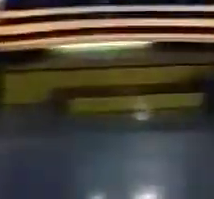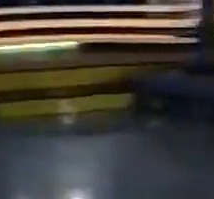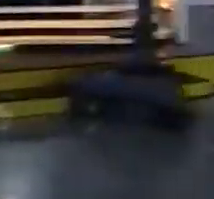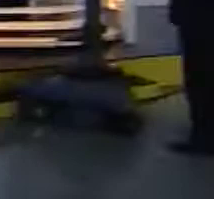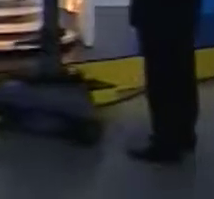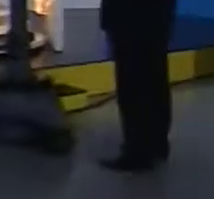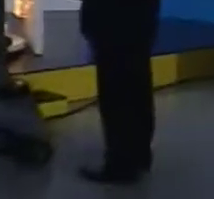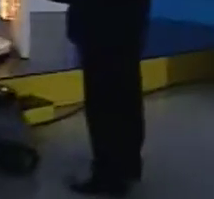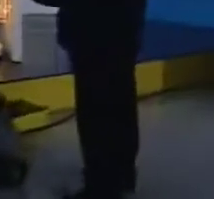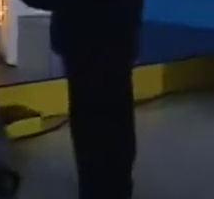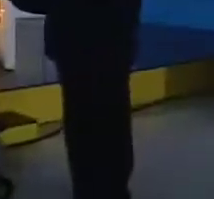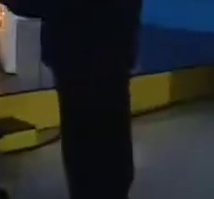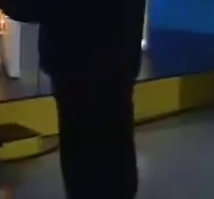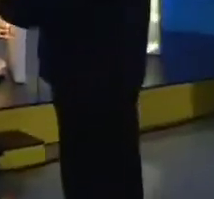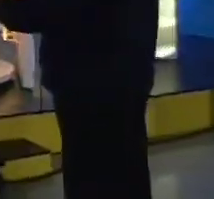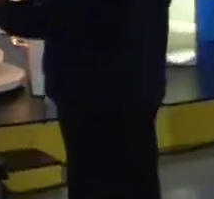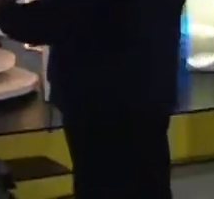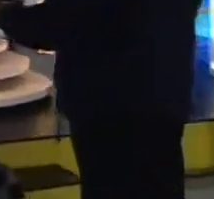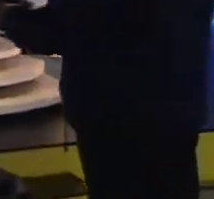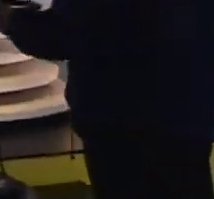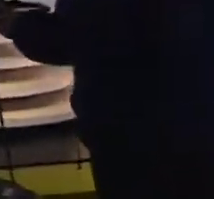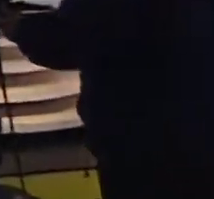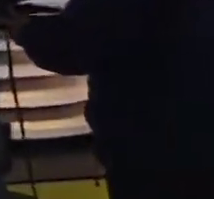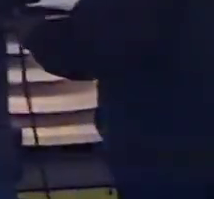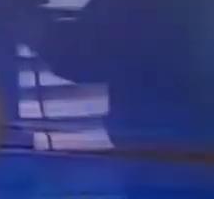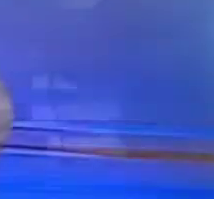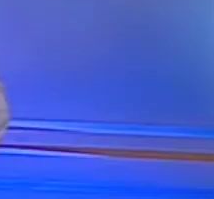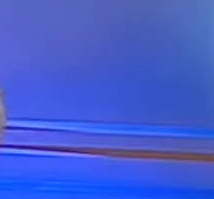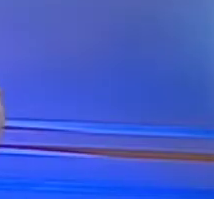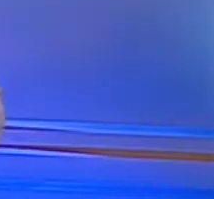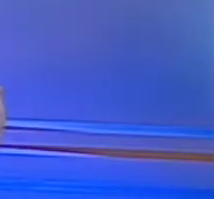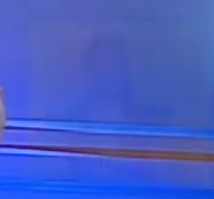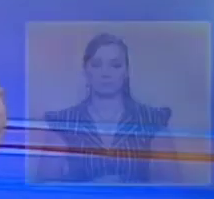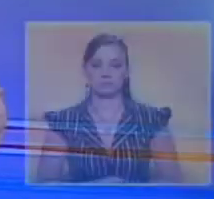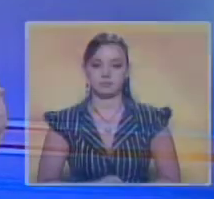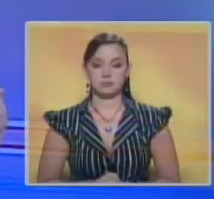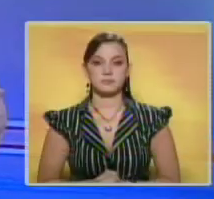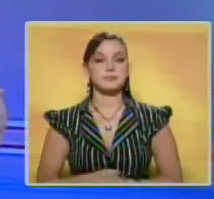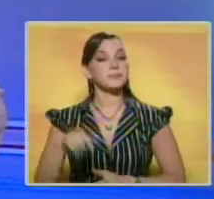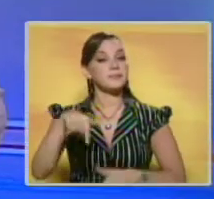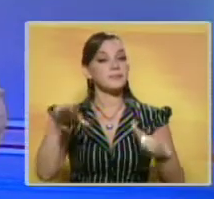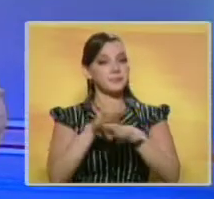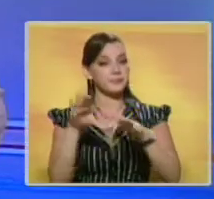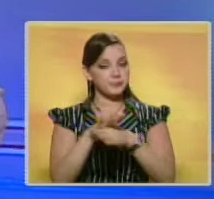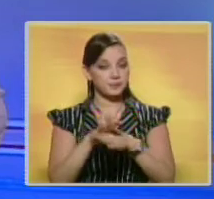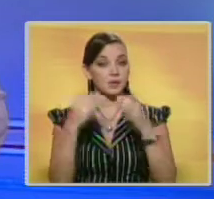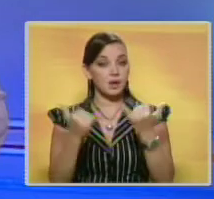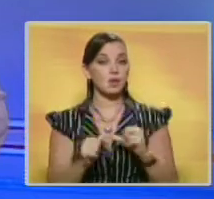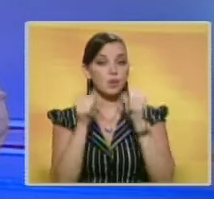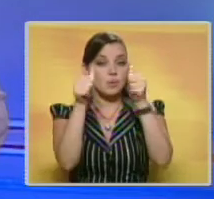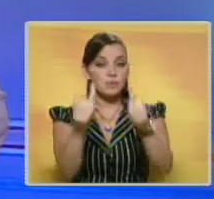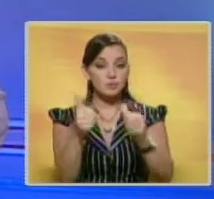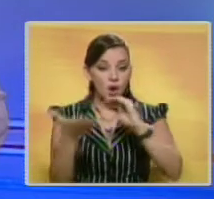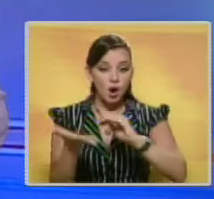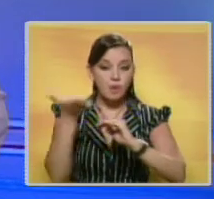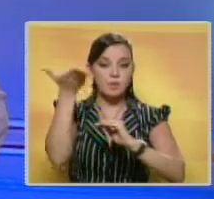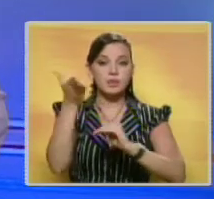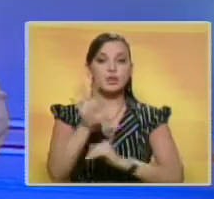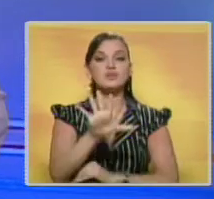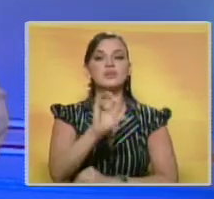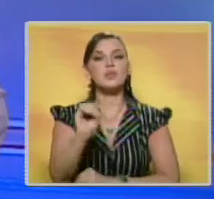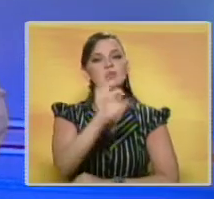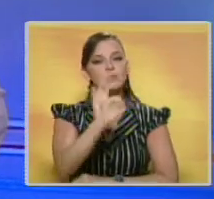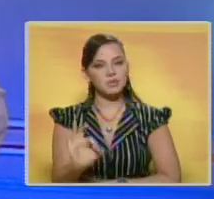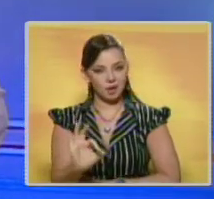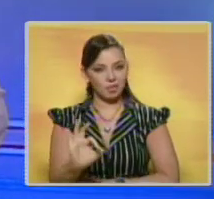Este martes lunes entró en vigencia el aumento del 50%